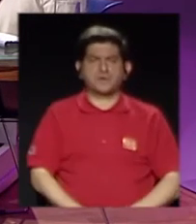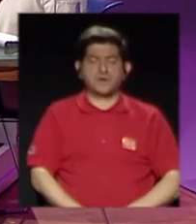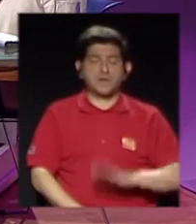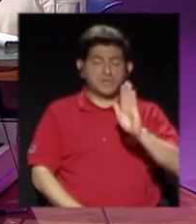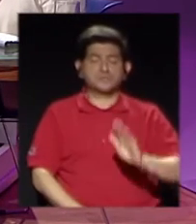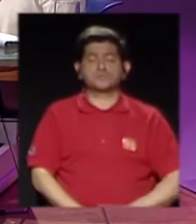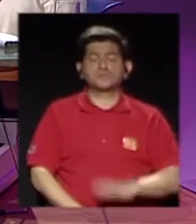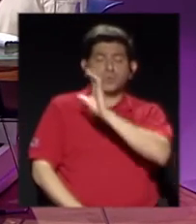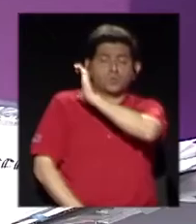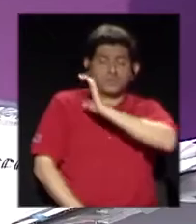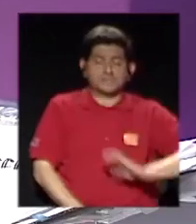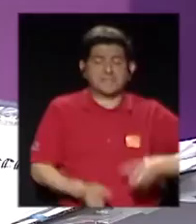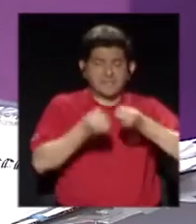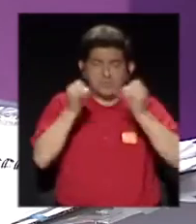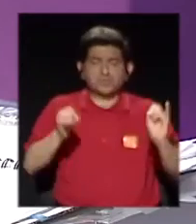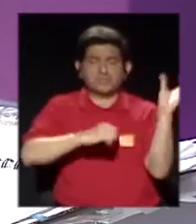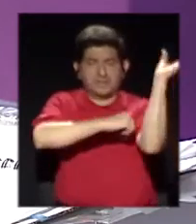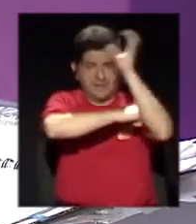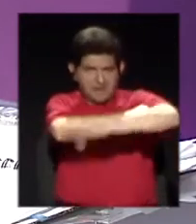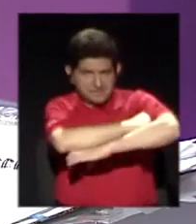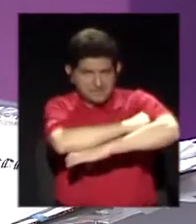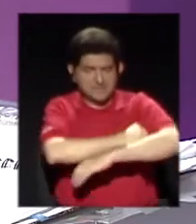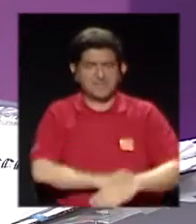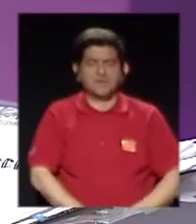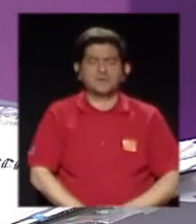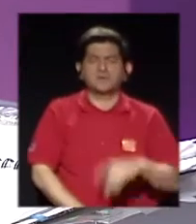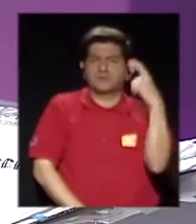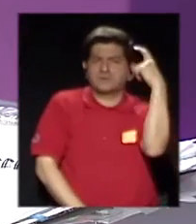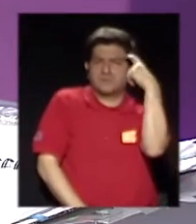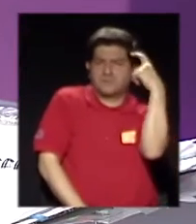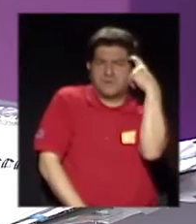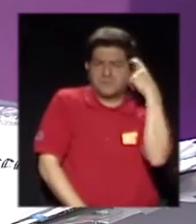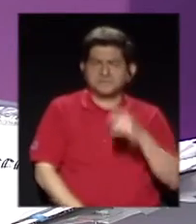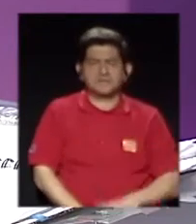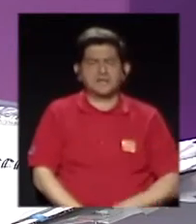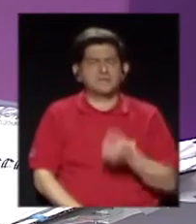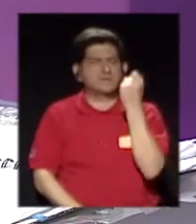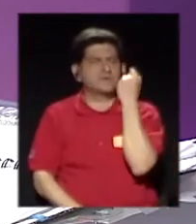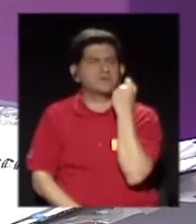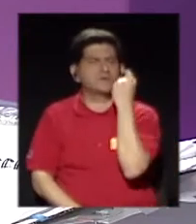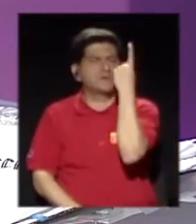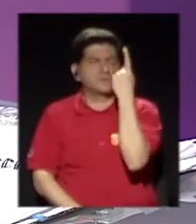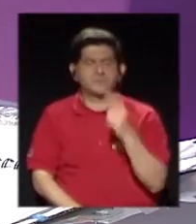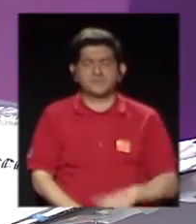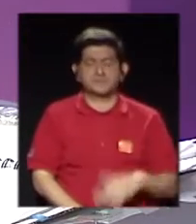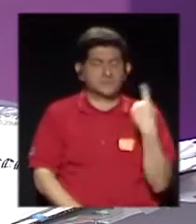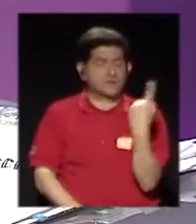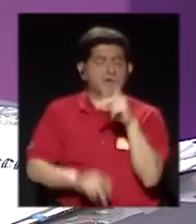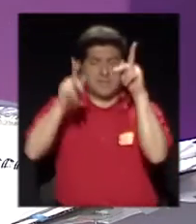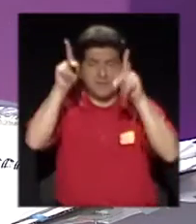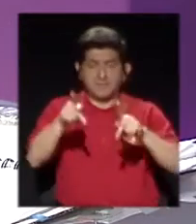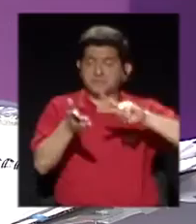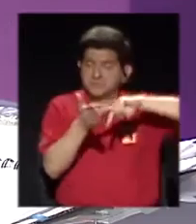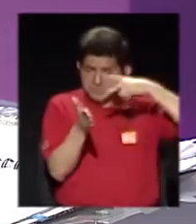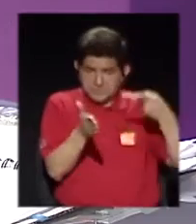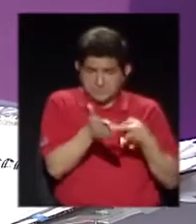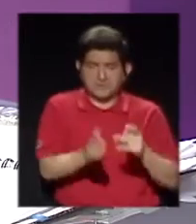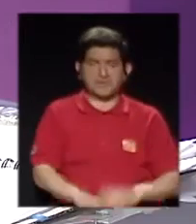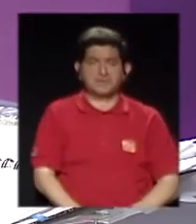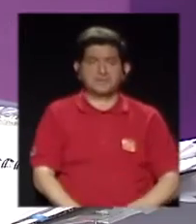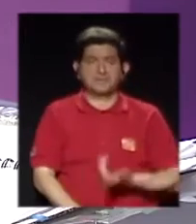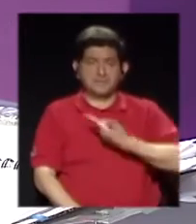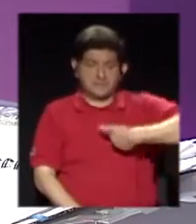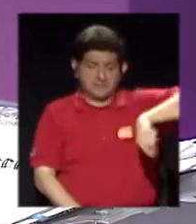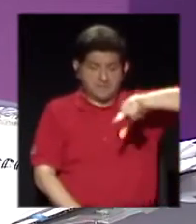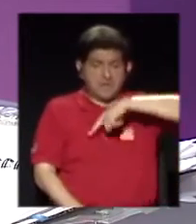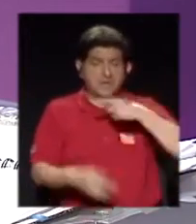cristianismo sin condena y en función del entendimiento de lo que para cada uno de nosotros en nuestra